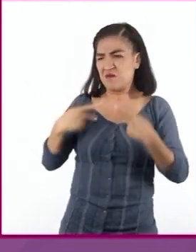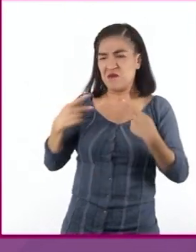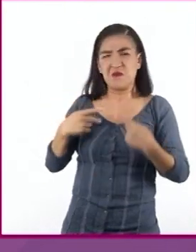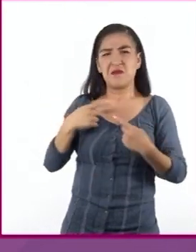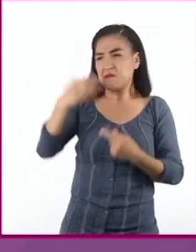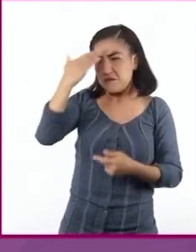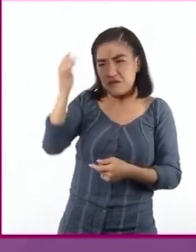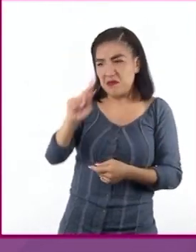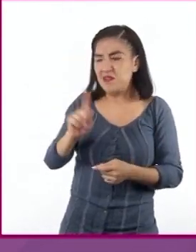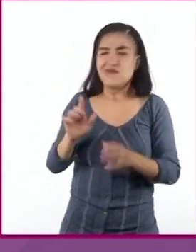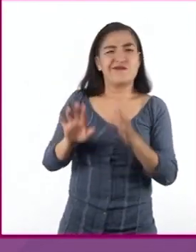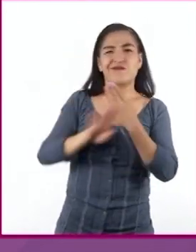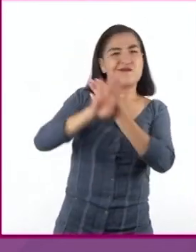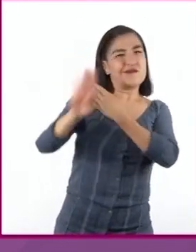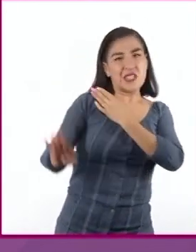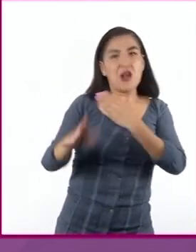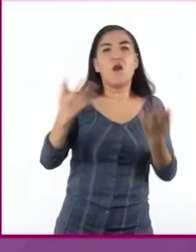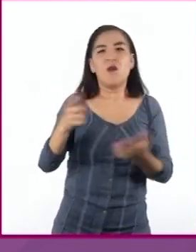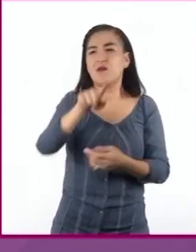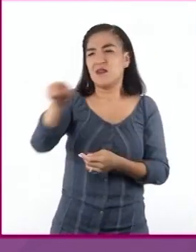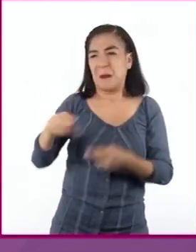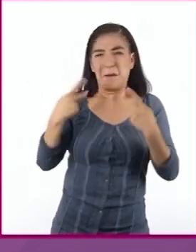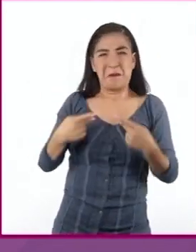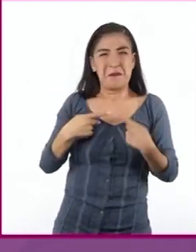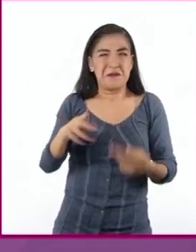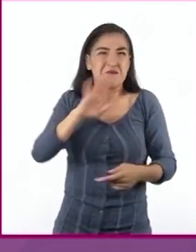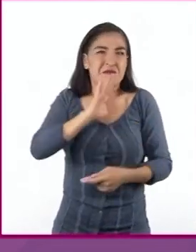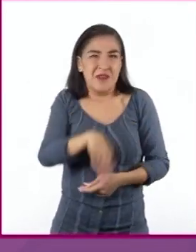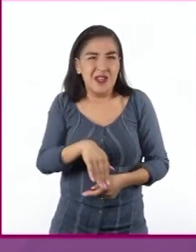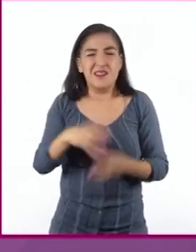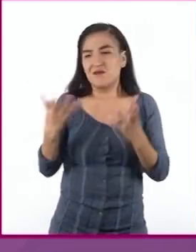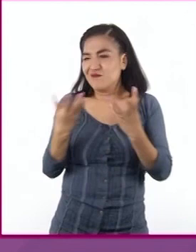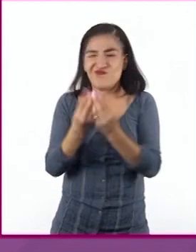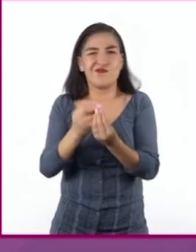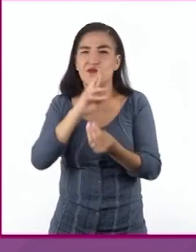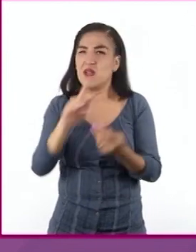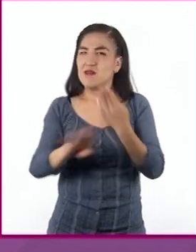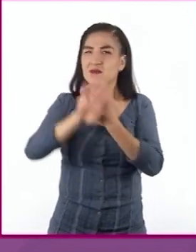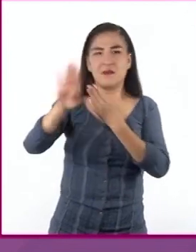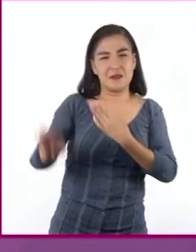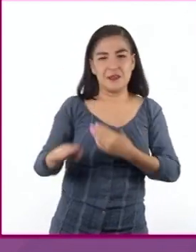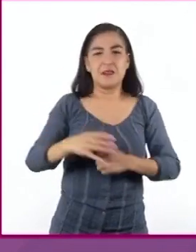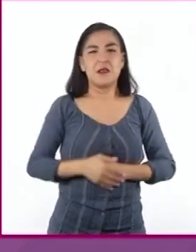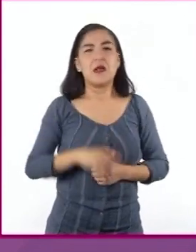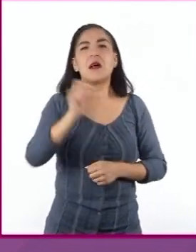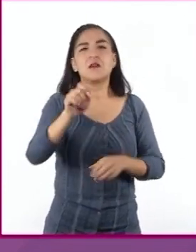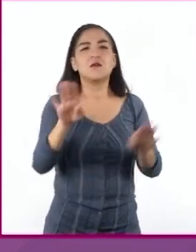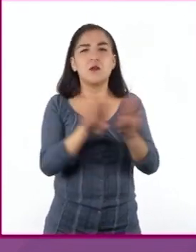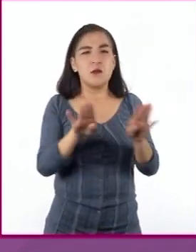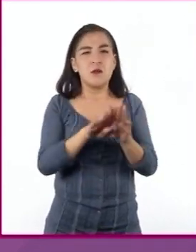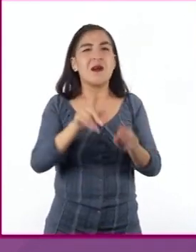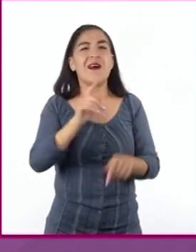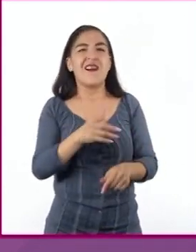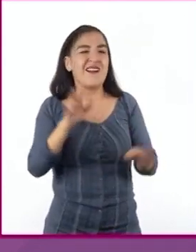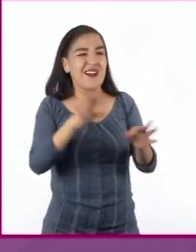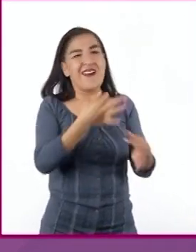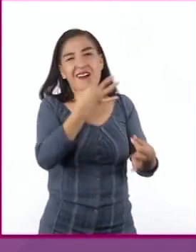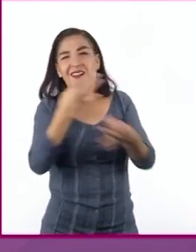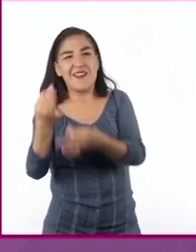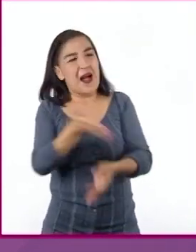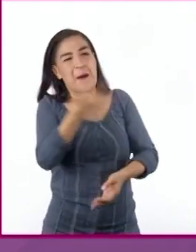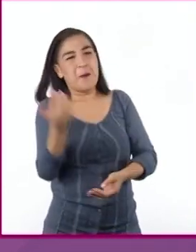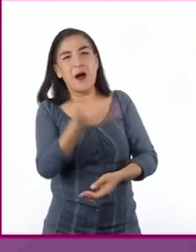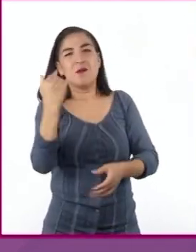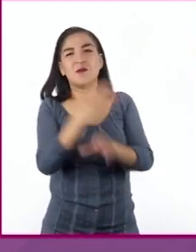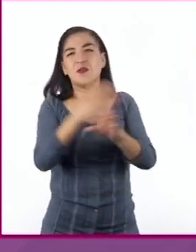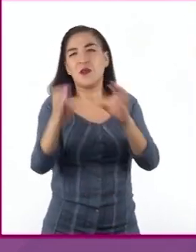en riesgo su identidad e integridad. Utilizar la tecnología en tiempo moderado y que no los distraiga de sus labores prioritarias,